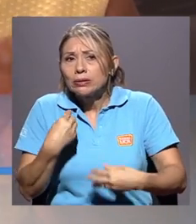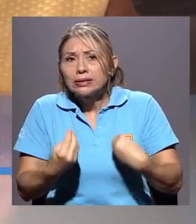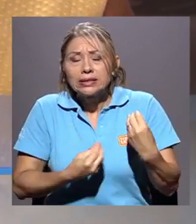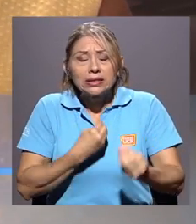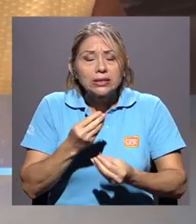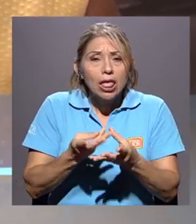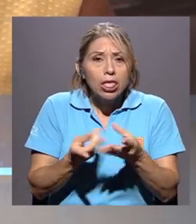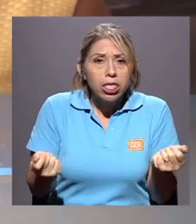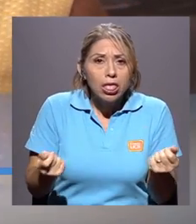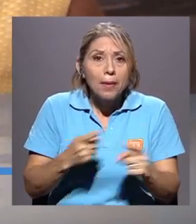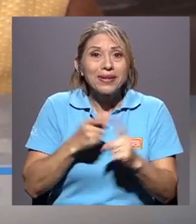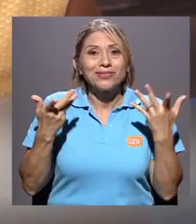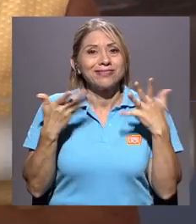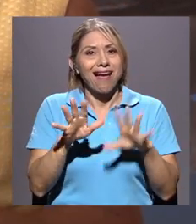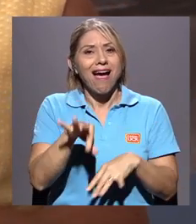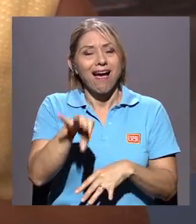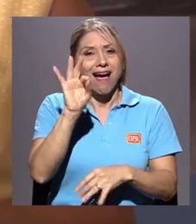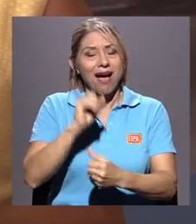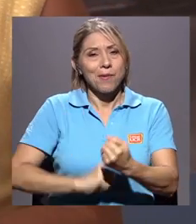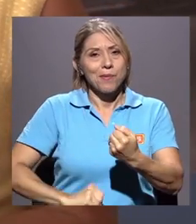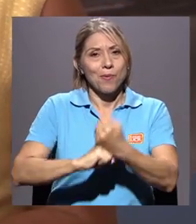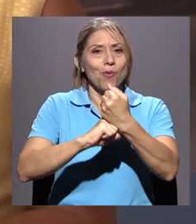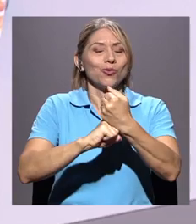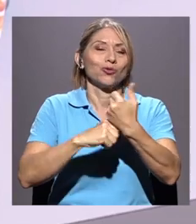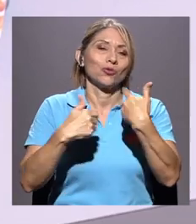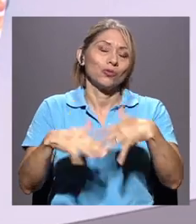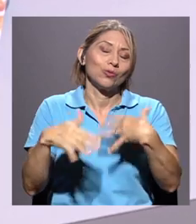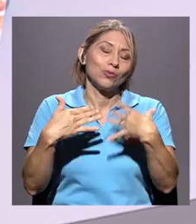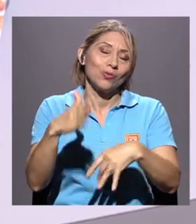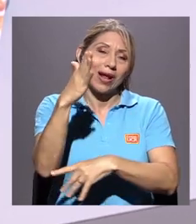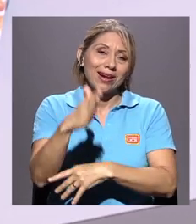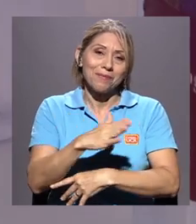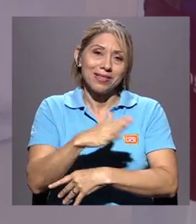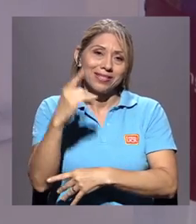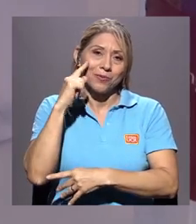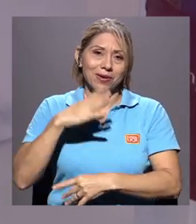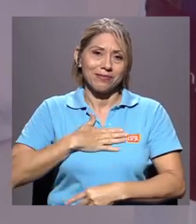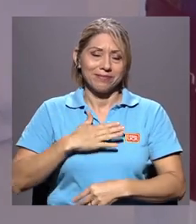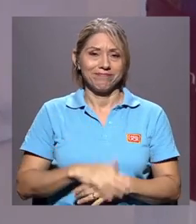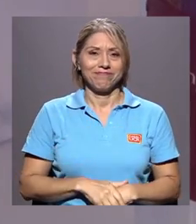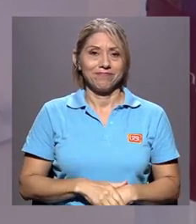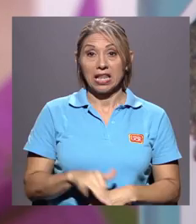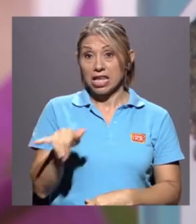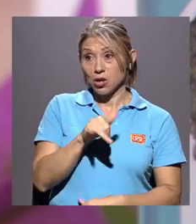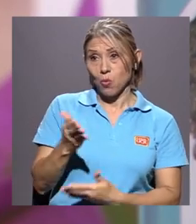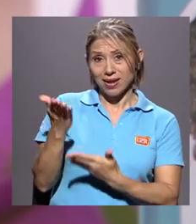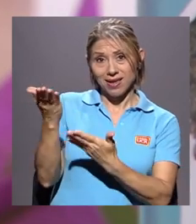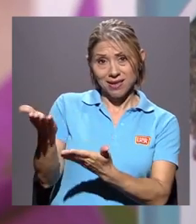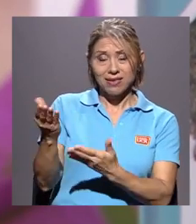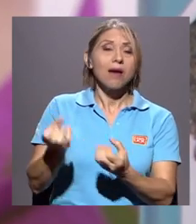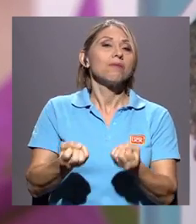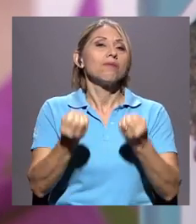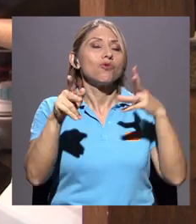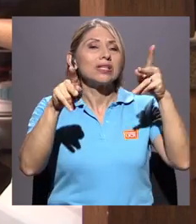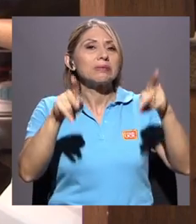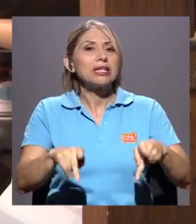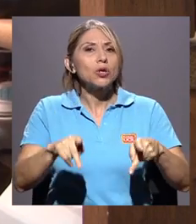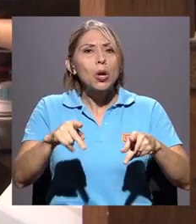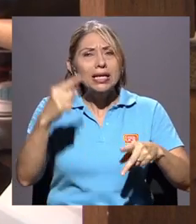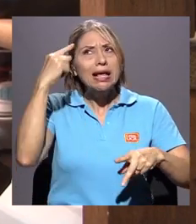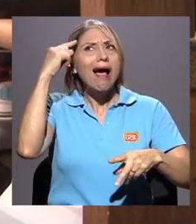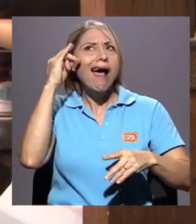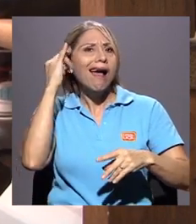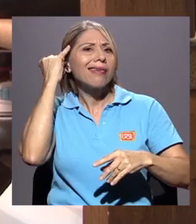cuando encontré este apoyo, fue para mí una gran bendición. Al igual que doña Iris Arroyo, muchos emprendedores